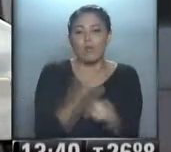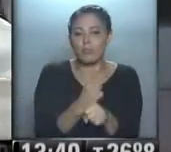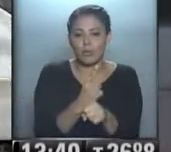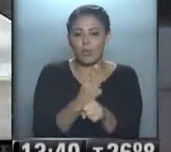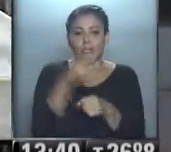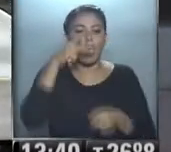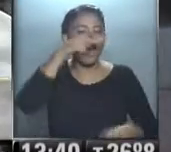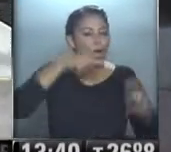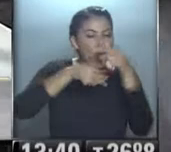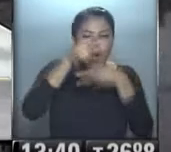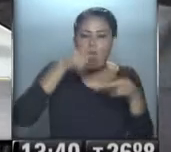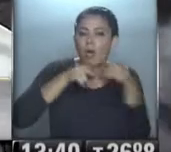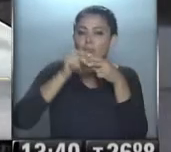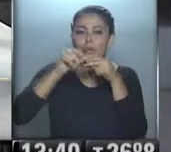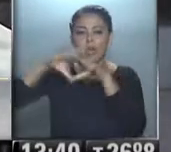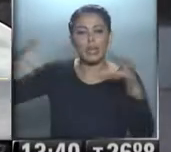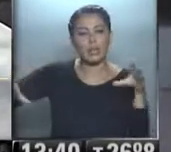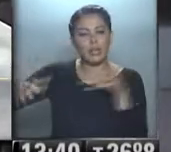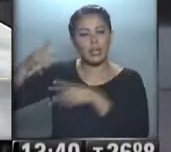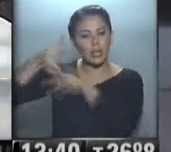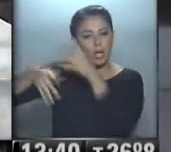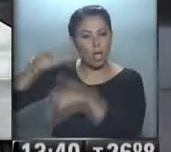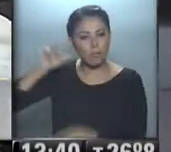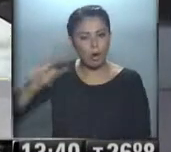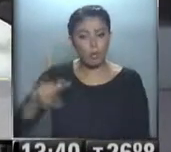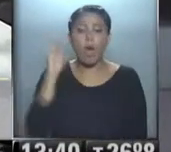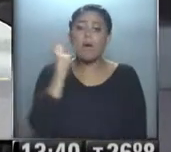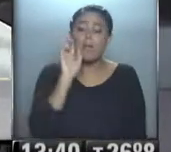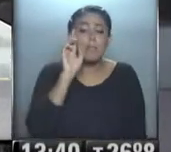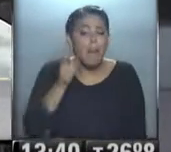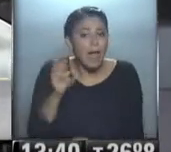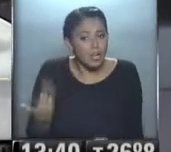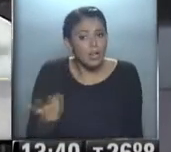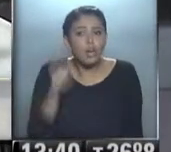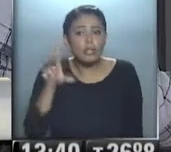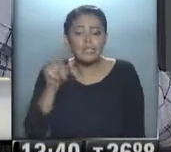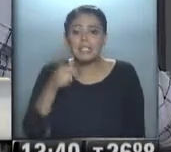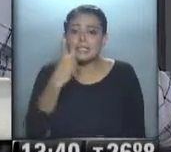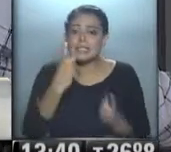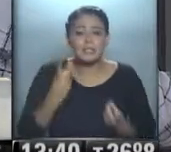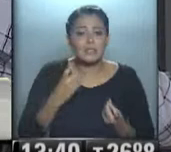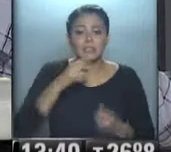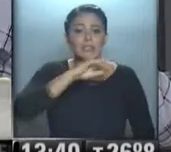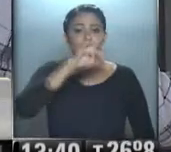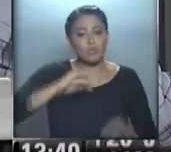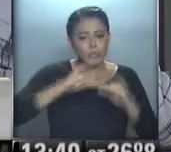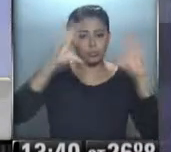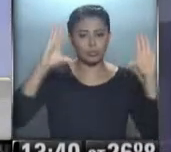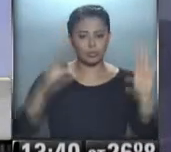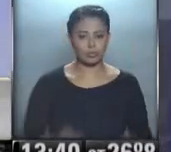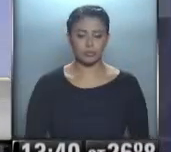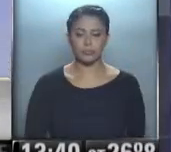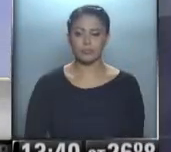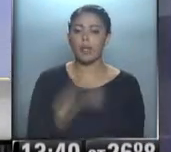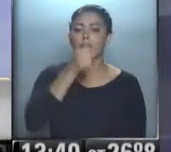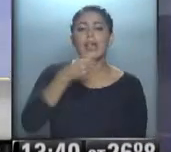electrógeno funcionando. Sería muy peligroso si operar con el grupo electrógeno solo. Necesitamos que vuelva la luz. ¿Qué pasa